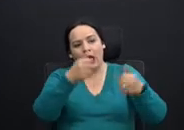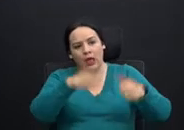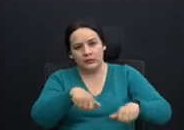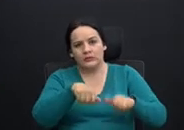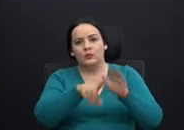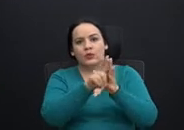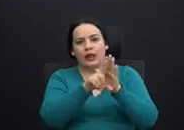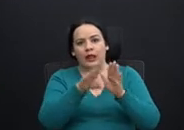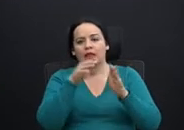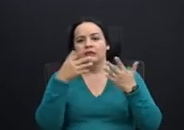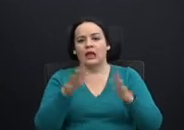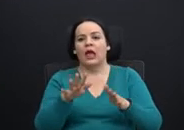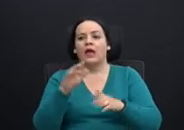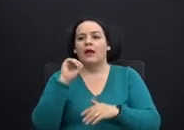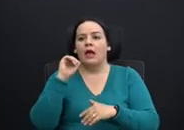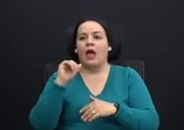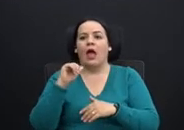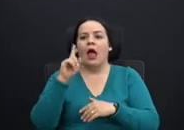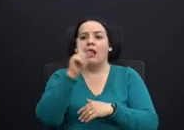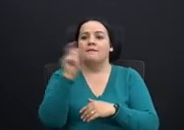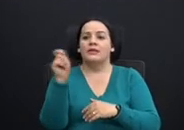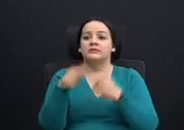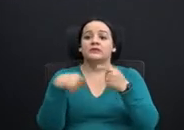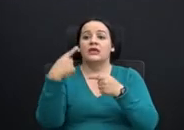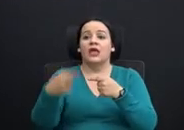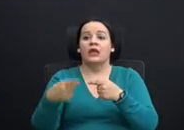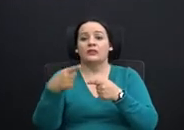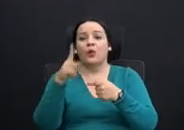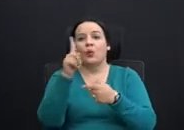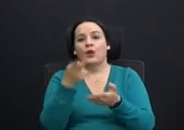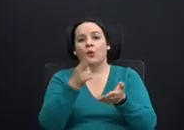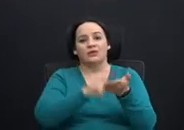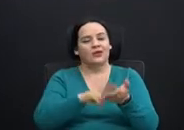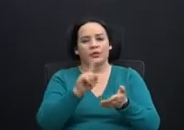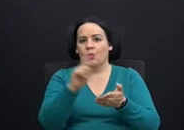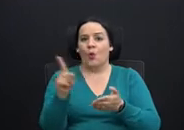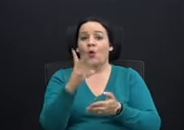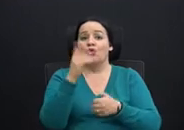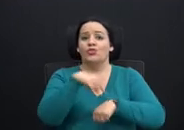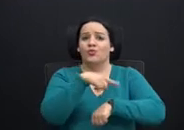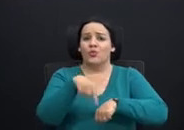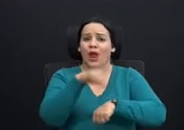al mes siguiente tenemos una concesión, dura 8 años esa concesión. Y lo otro es el canon.